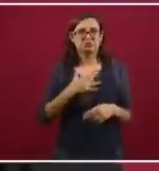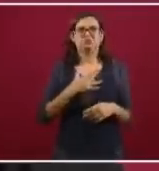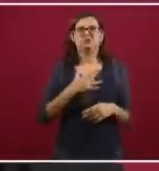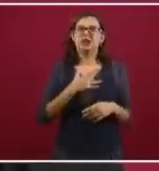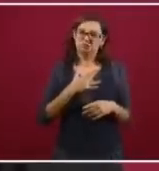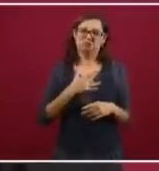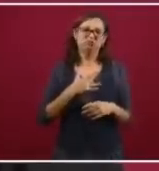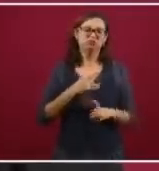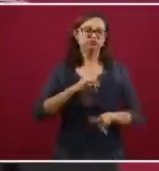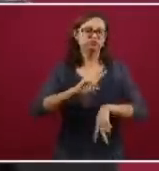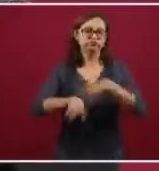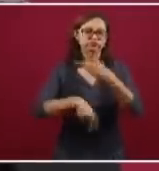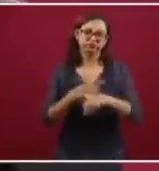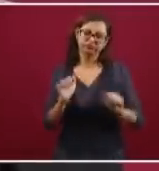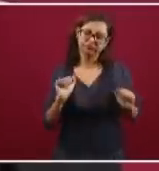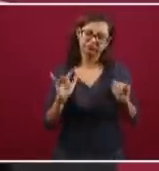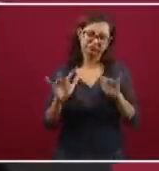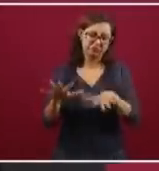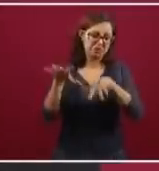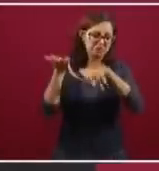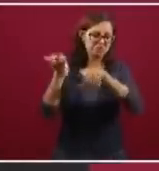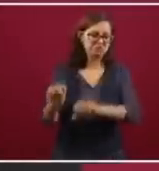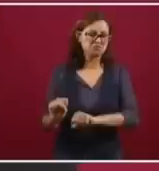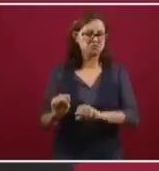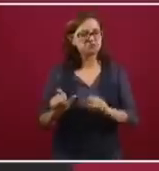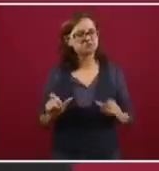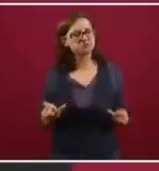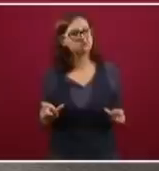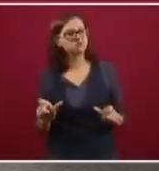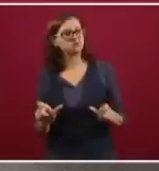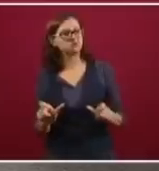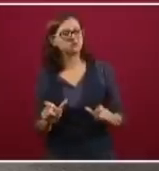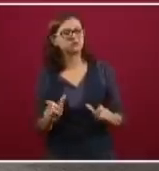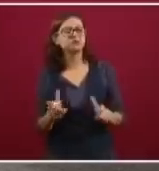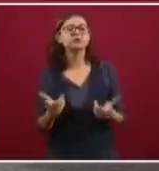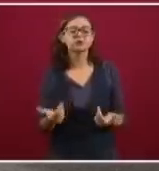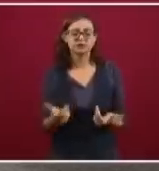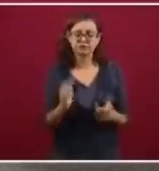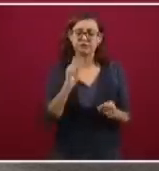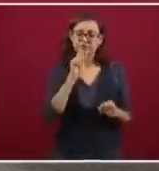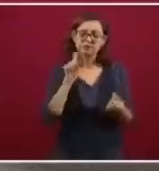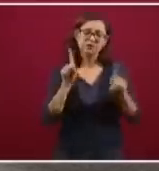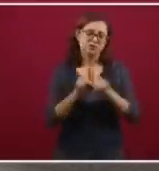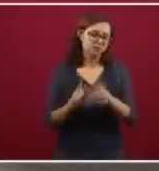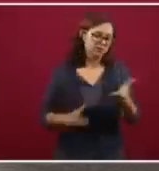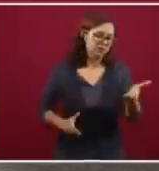caseta. Se atiende también eso, se atiende lo más pronto. Y hay